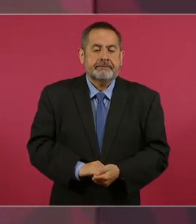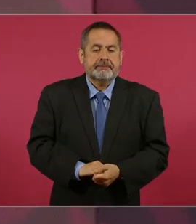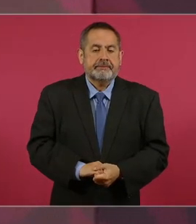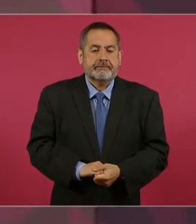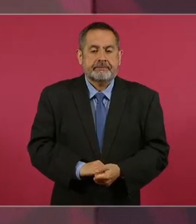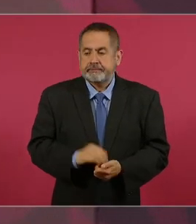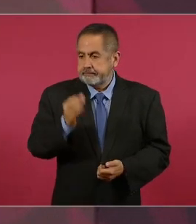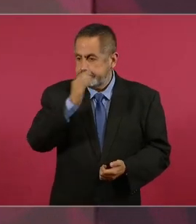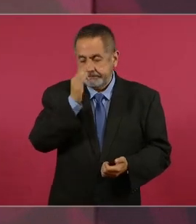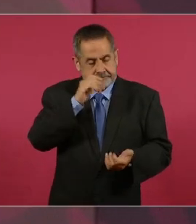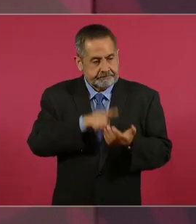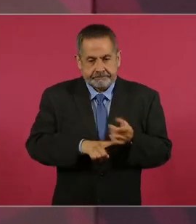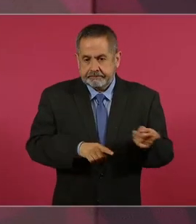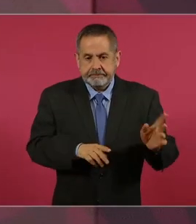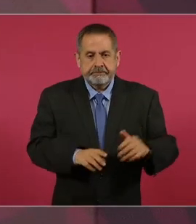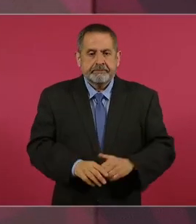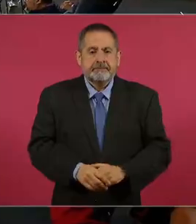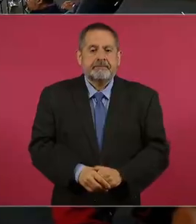de farsantes.